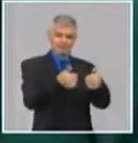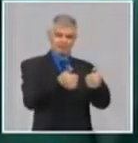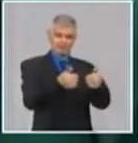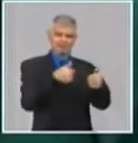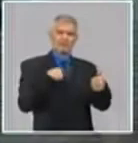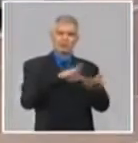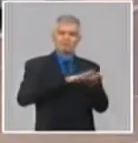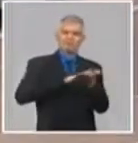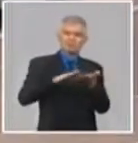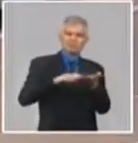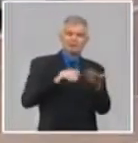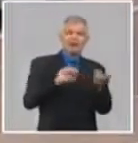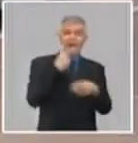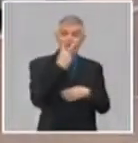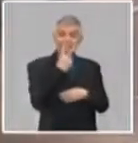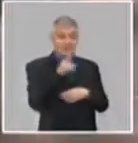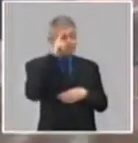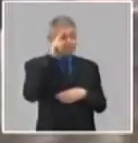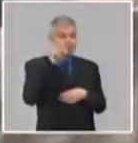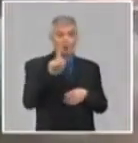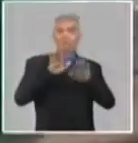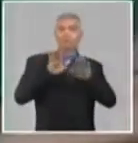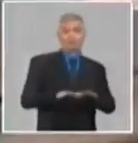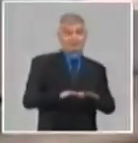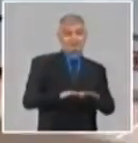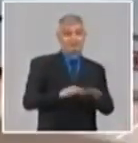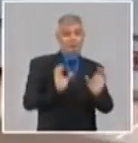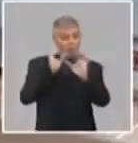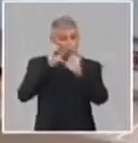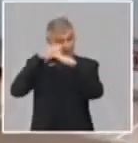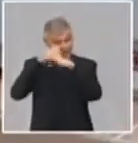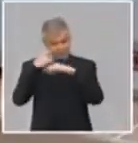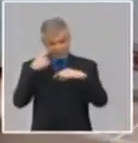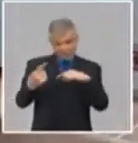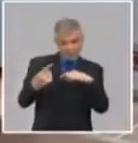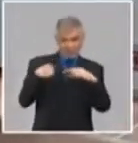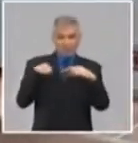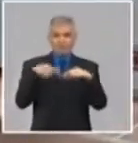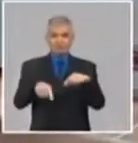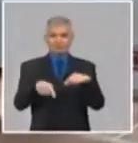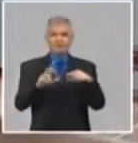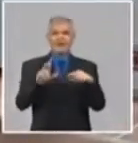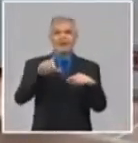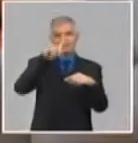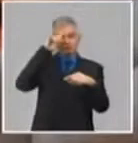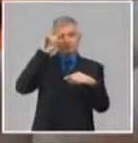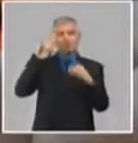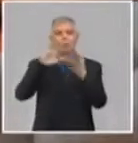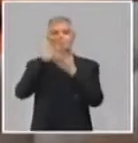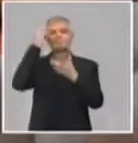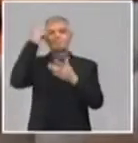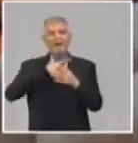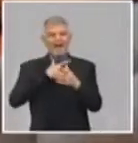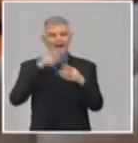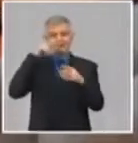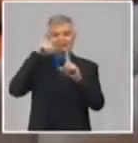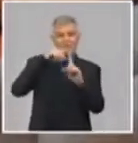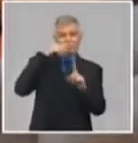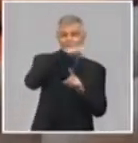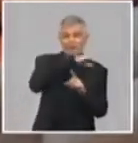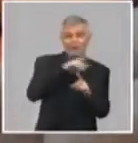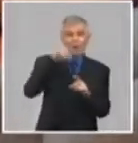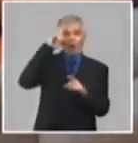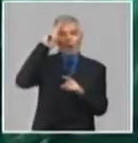asistencia médica no pare. Un laboratorio habilitado para el uso de la tecnología Suma se dispuso en el Hospital Militar de